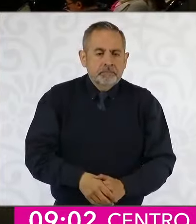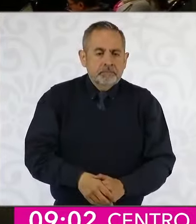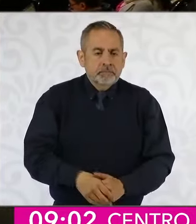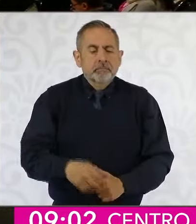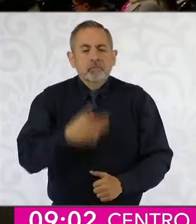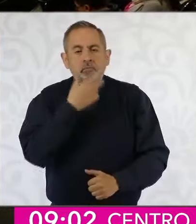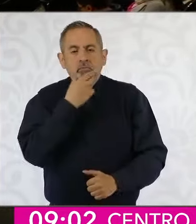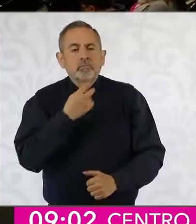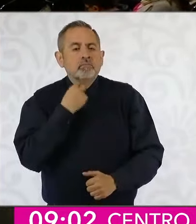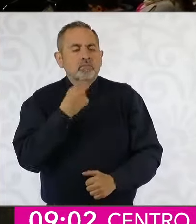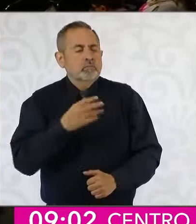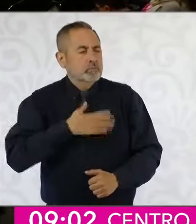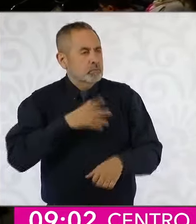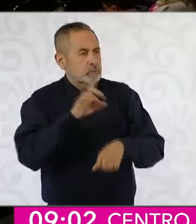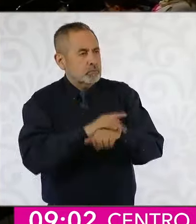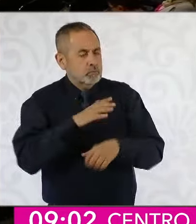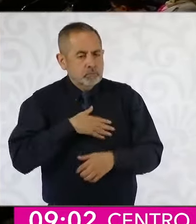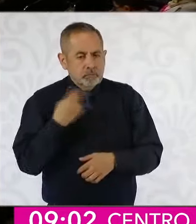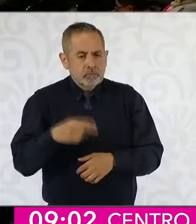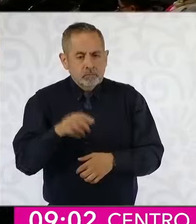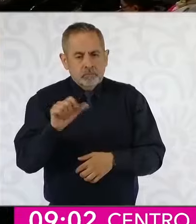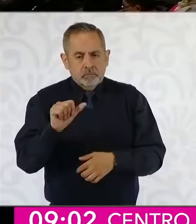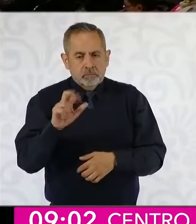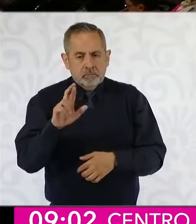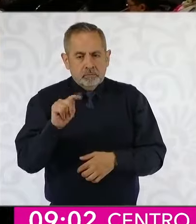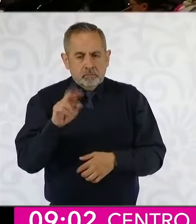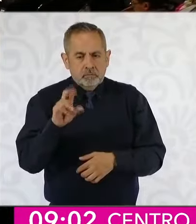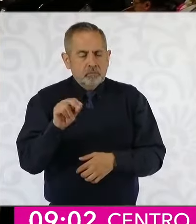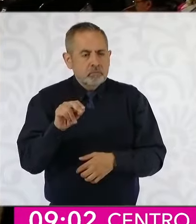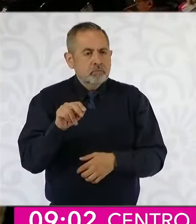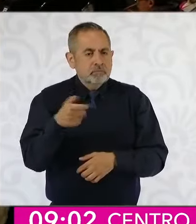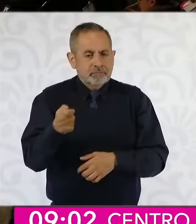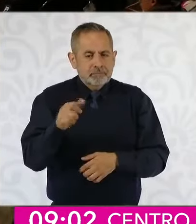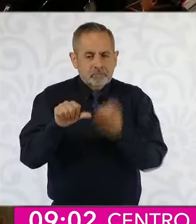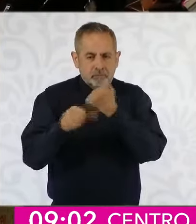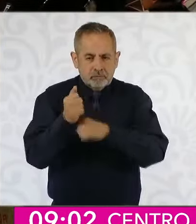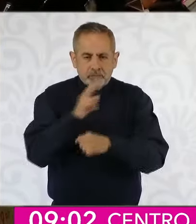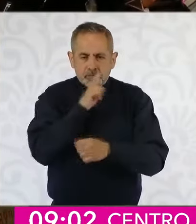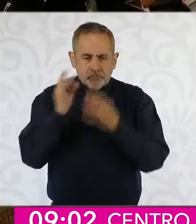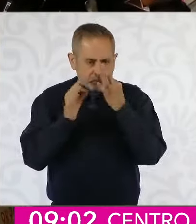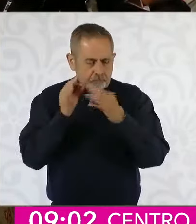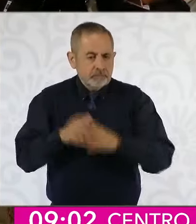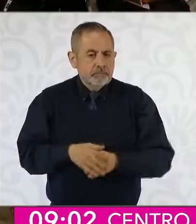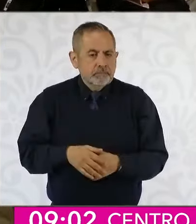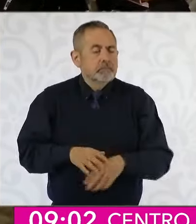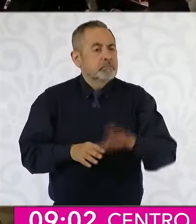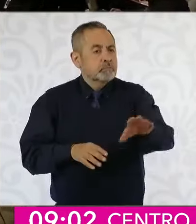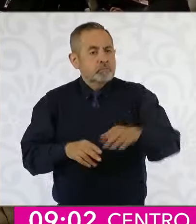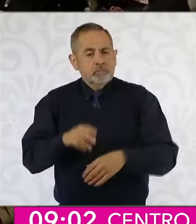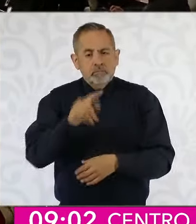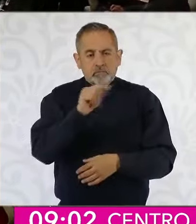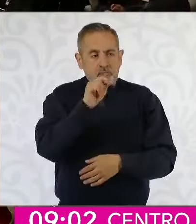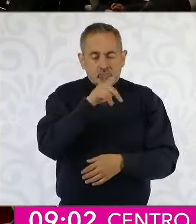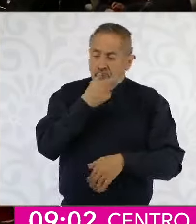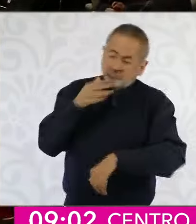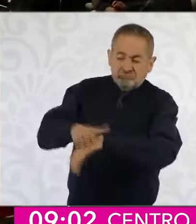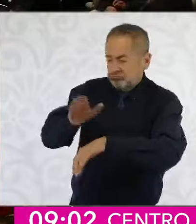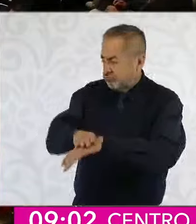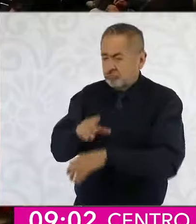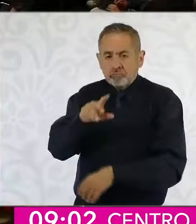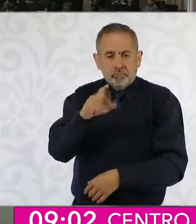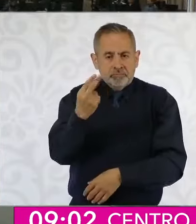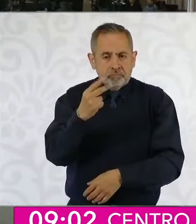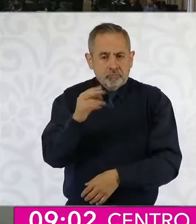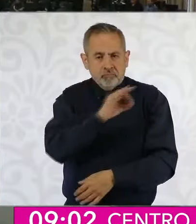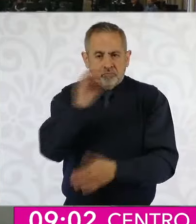Buenos días, presidenta. Arturo Merlín, del 11, 11 Noticias y 11 Noticias Digital. Presidenta, después del anuncio de Donald Trump del 25% de los aranceles,